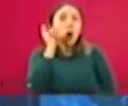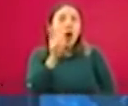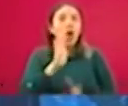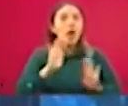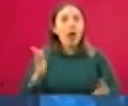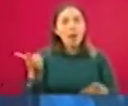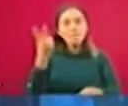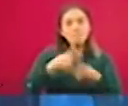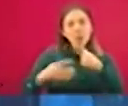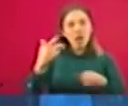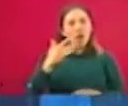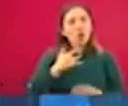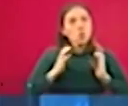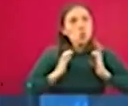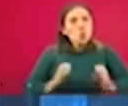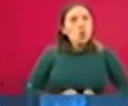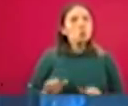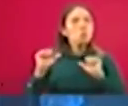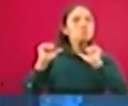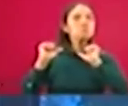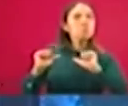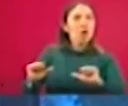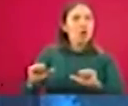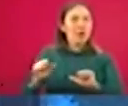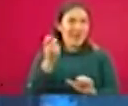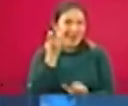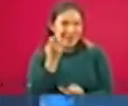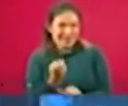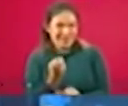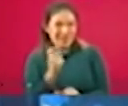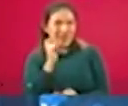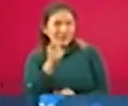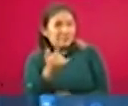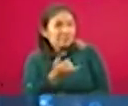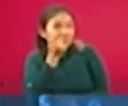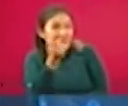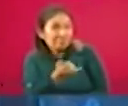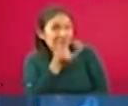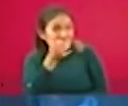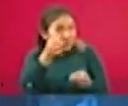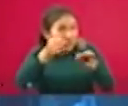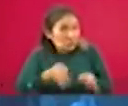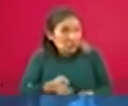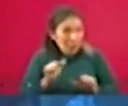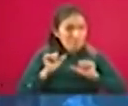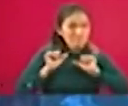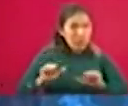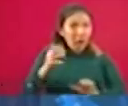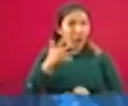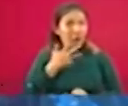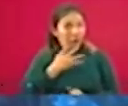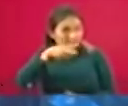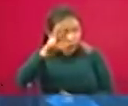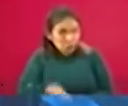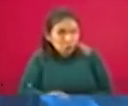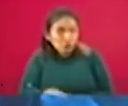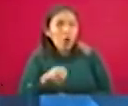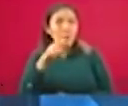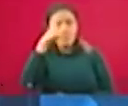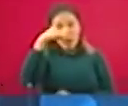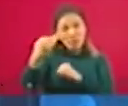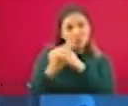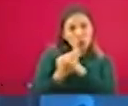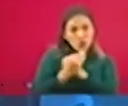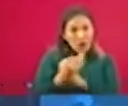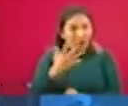lento que la sí. manera en que subió. En fin, doctor, pues lo aprecio mucho y seguimos en comunicación, ¿le